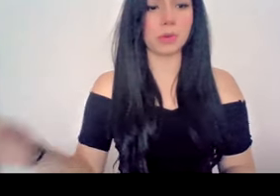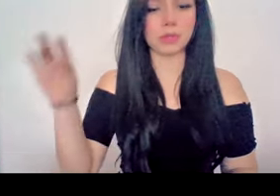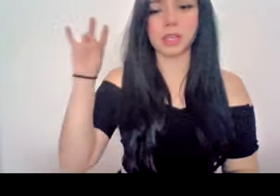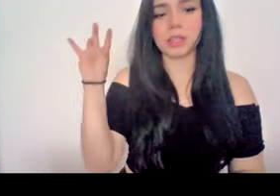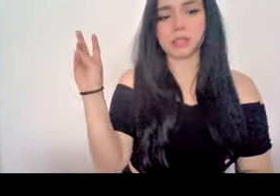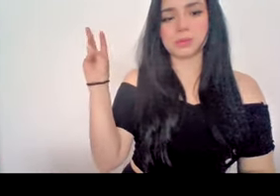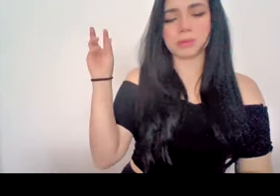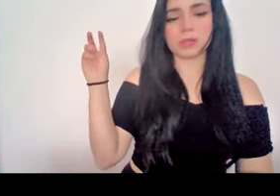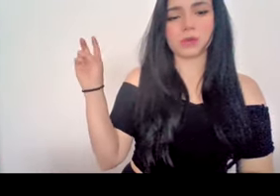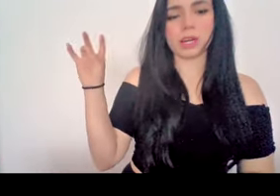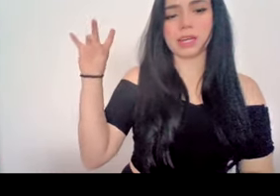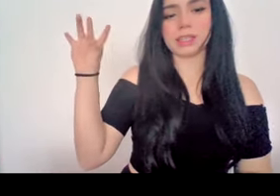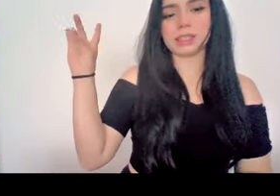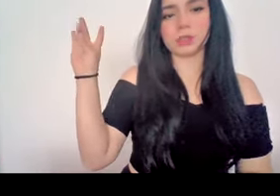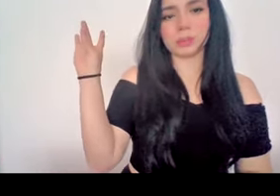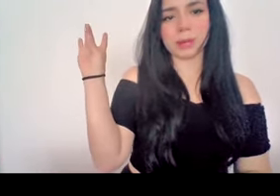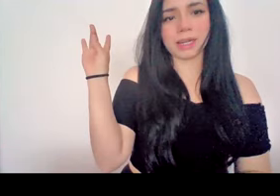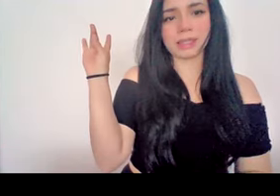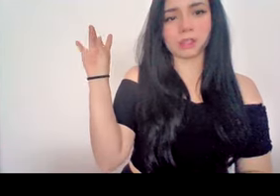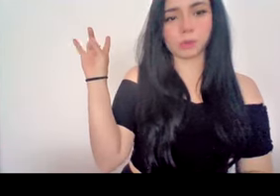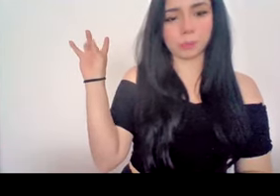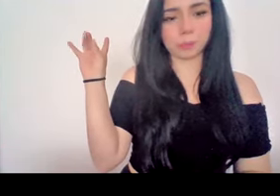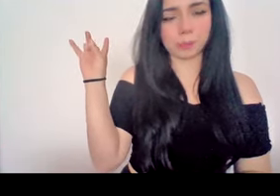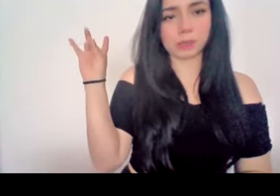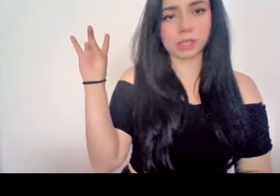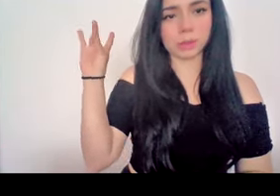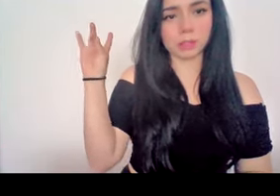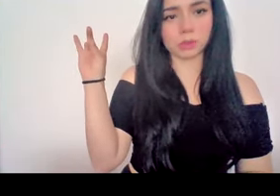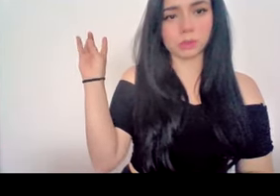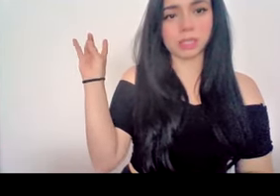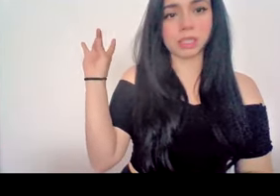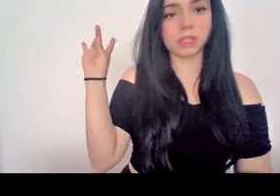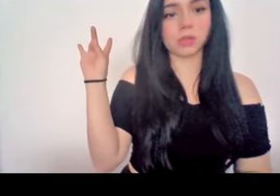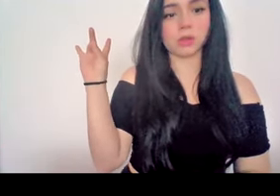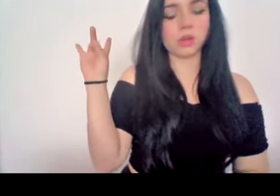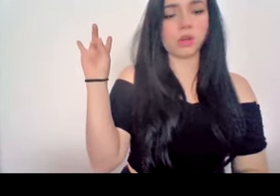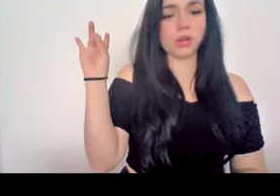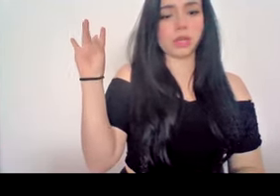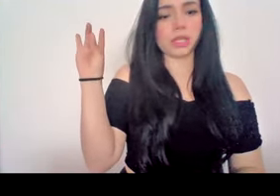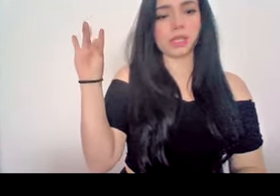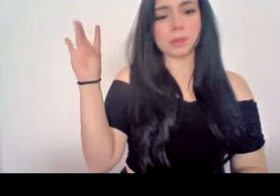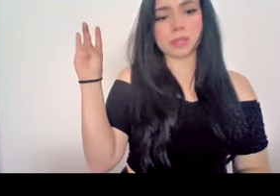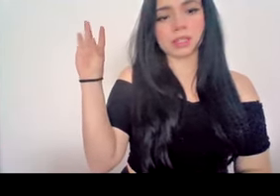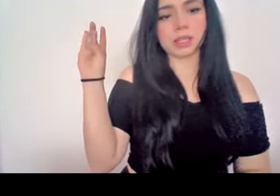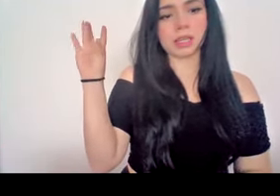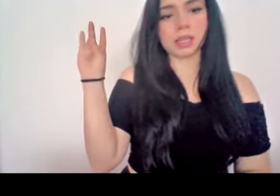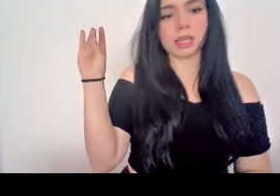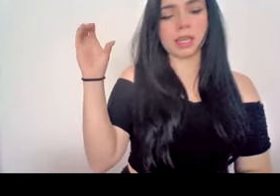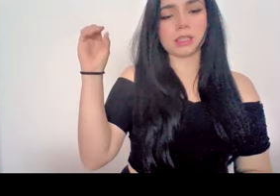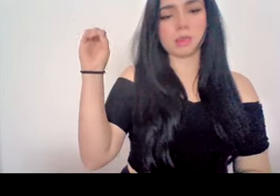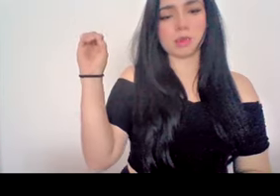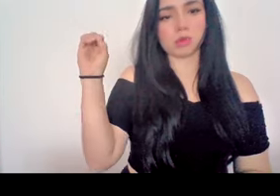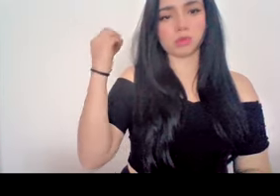esposo, esposa. Vamos a tocar donde va el anillo, la mano donde va el anillo, y vamos a